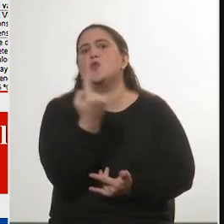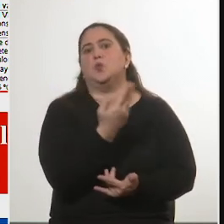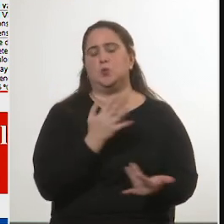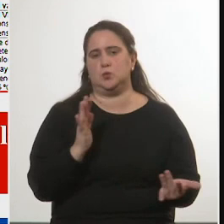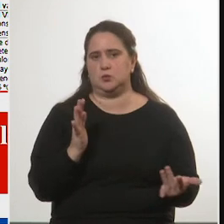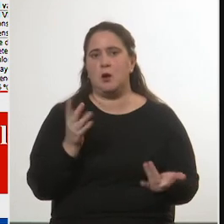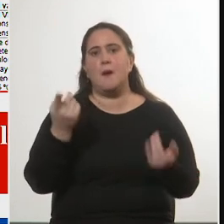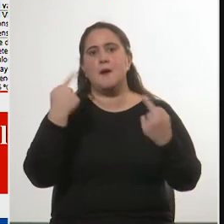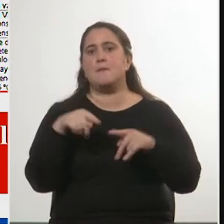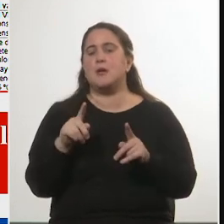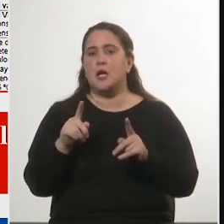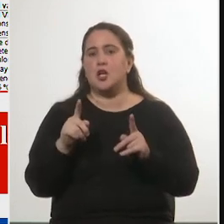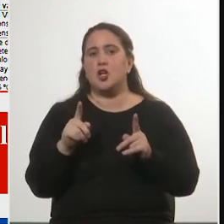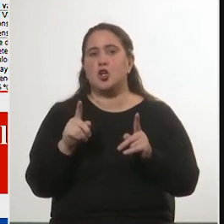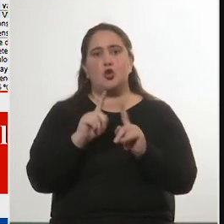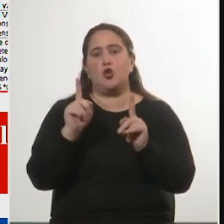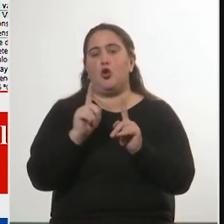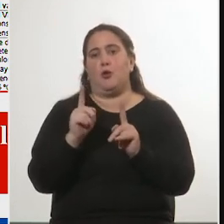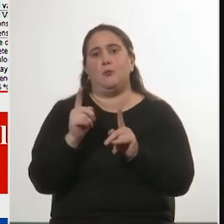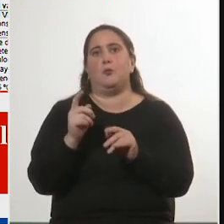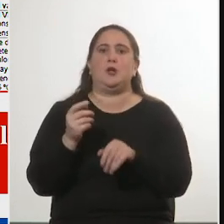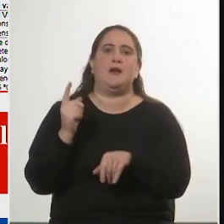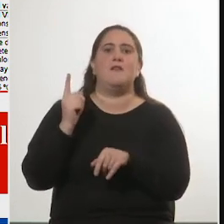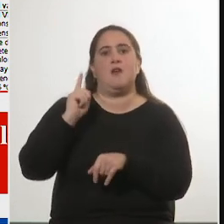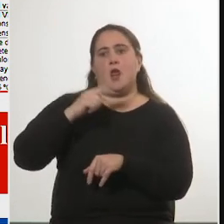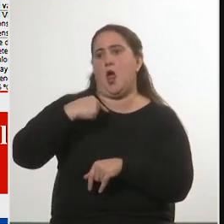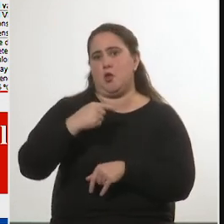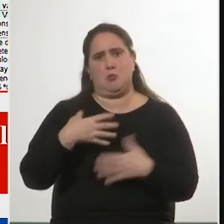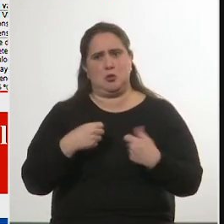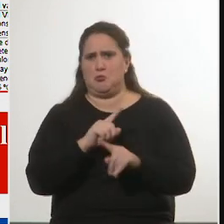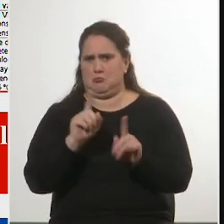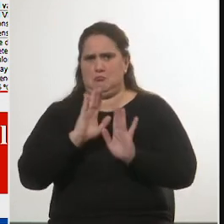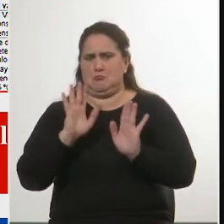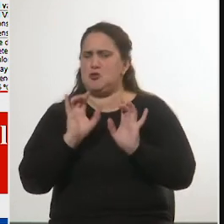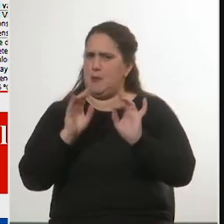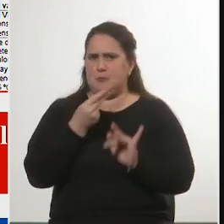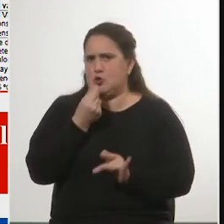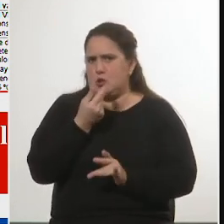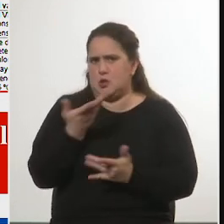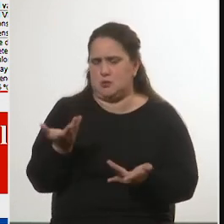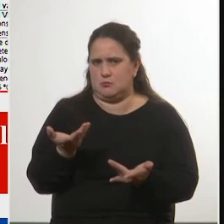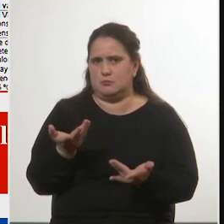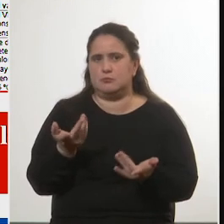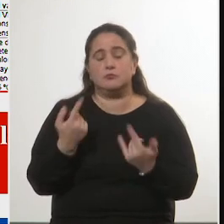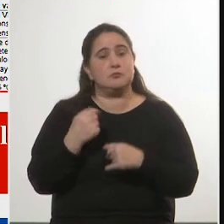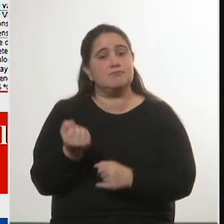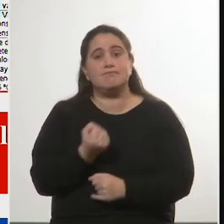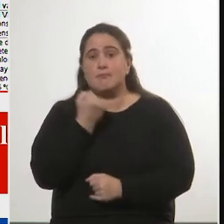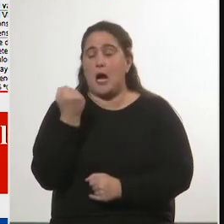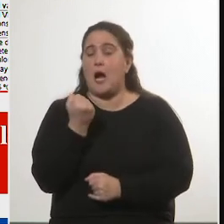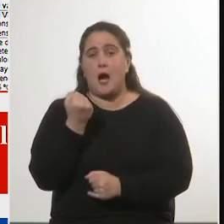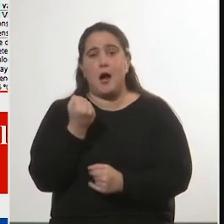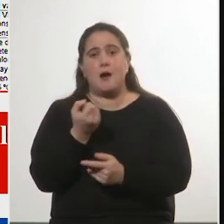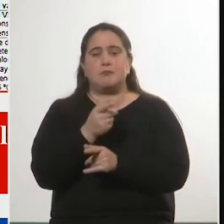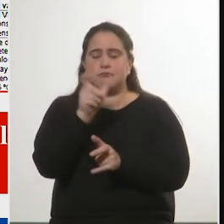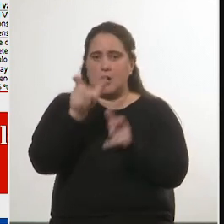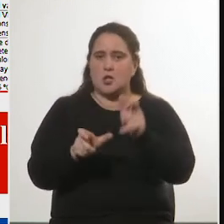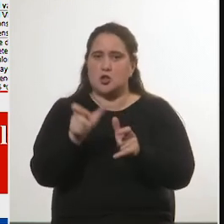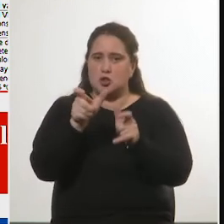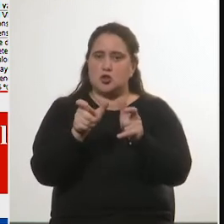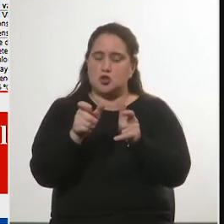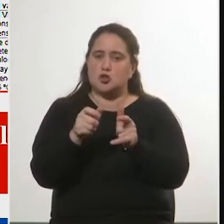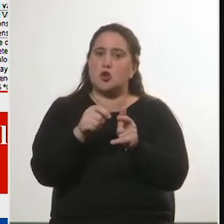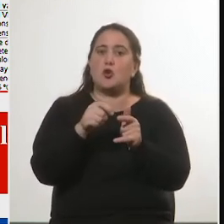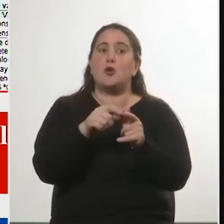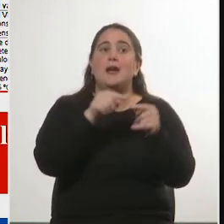sensoriales, pero no por efecto sobre la salud. Destacamos que la principal fuente de exposición a las personas